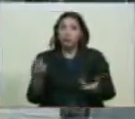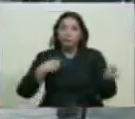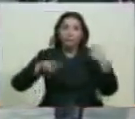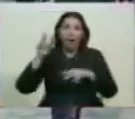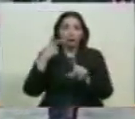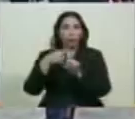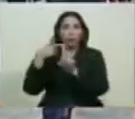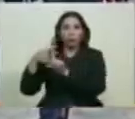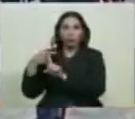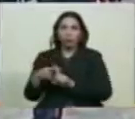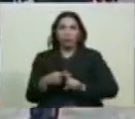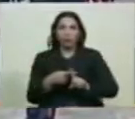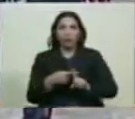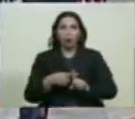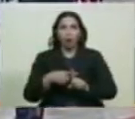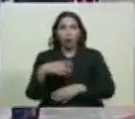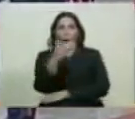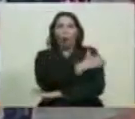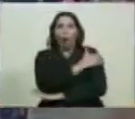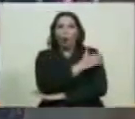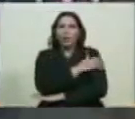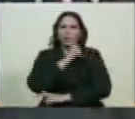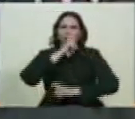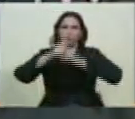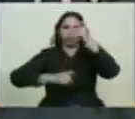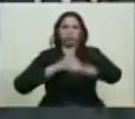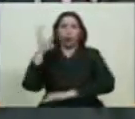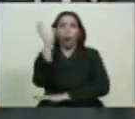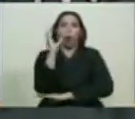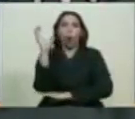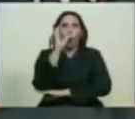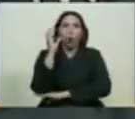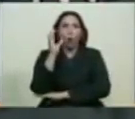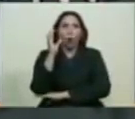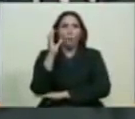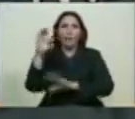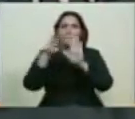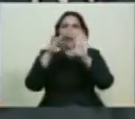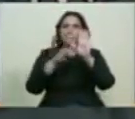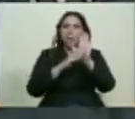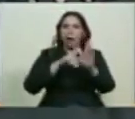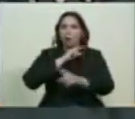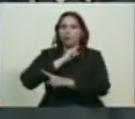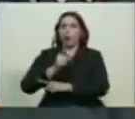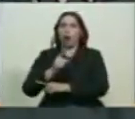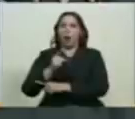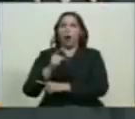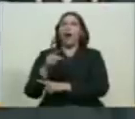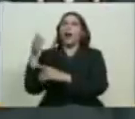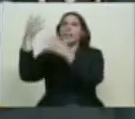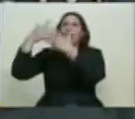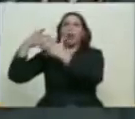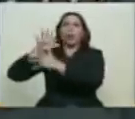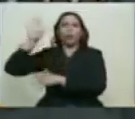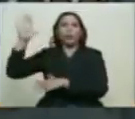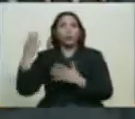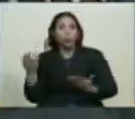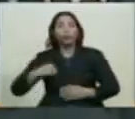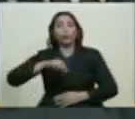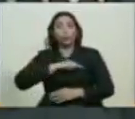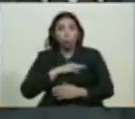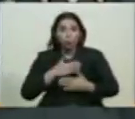oligarquía criminal y envidiosa que desde Bogotá cumplen las órdenes de Washington. Tenemos que